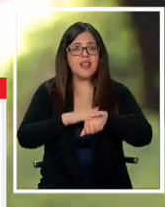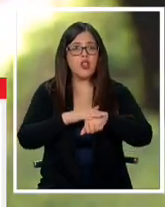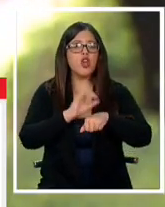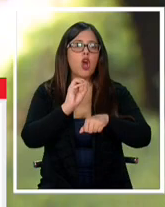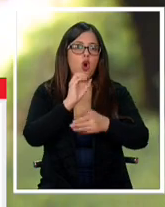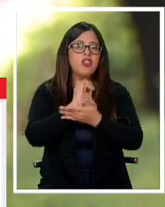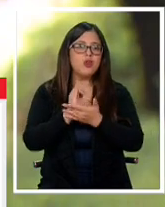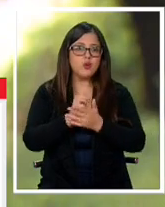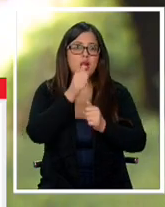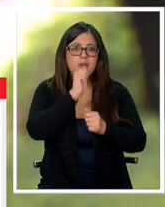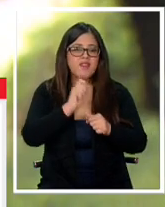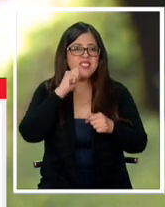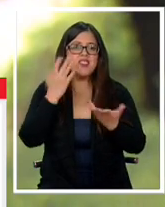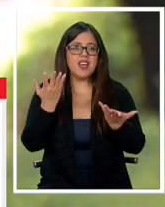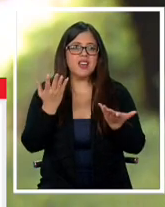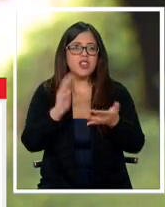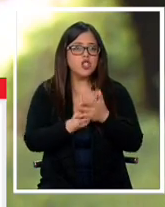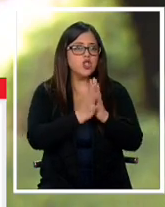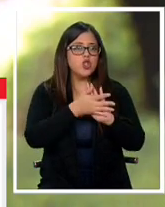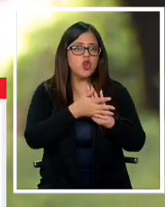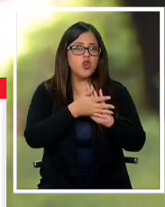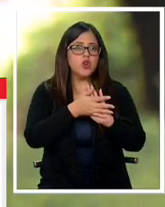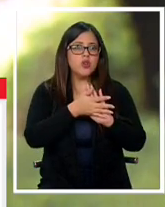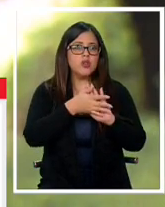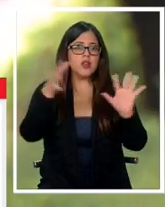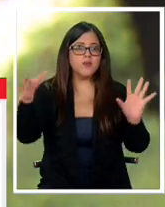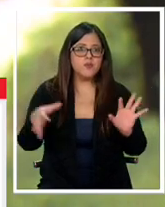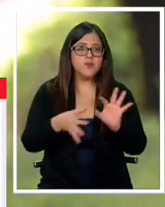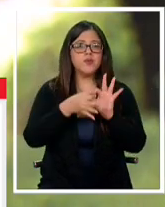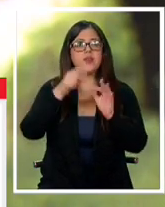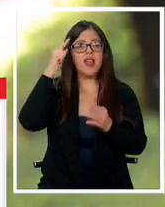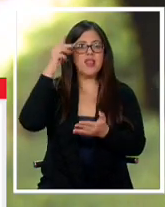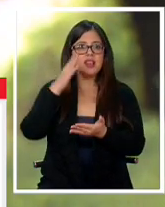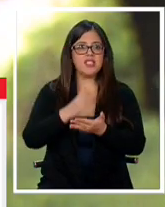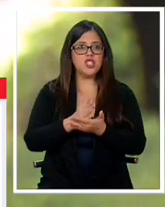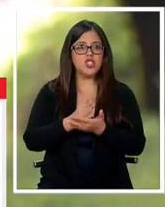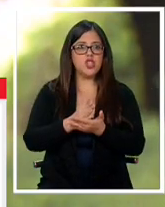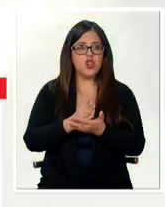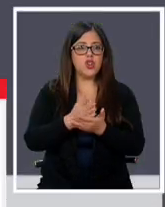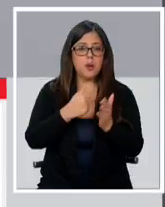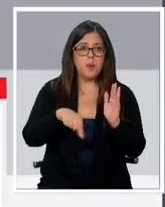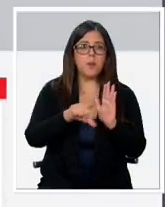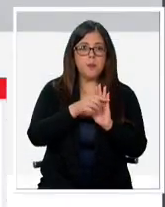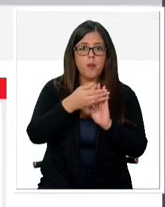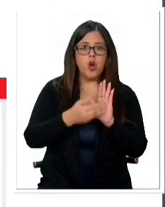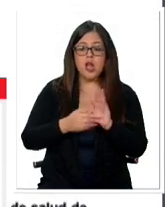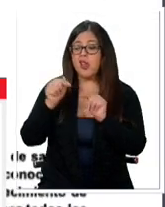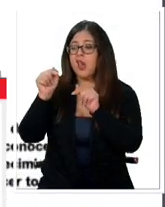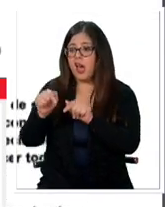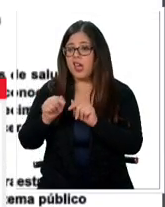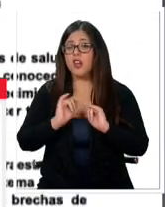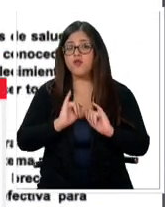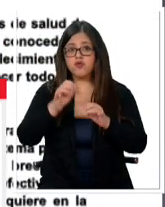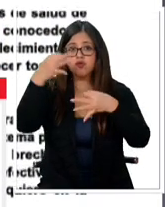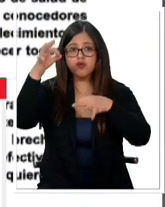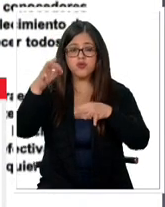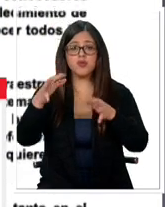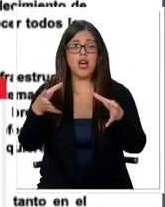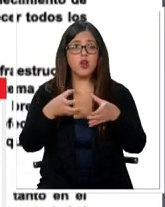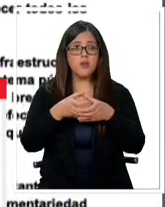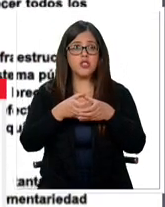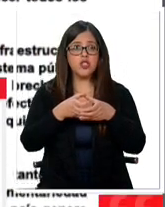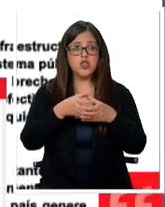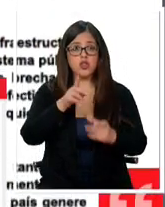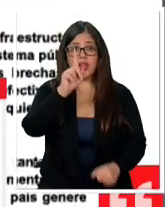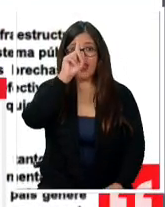por lo tanto queda todo sujeto finalmente a la decisión a lo que quiere establecido por ley mediante un comunicado la asociación de